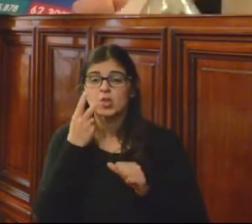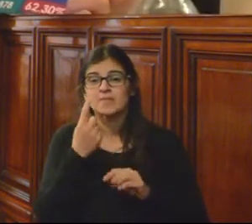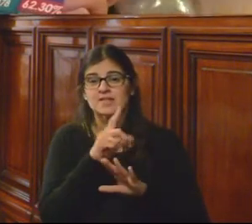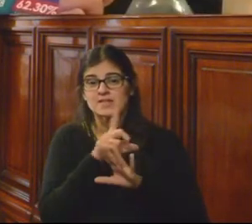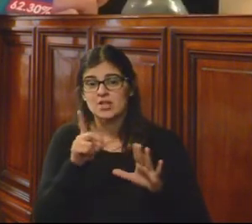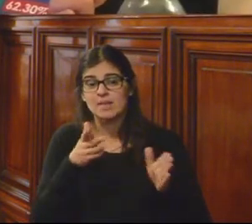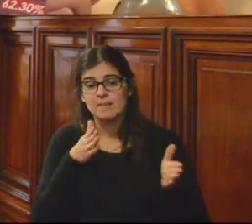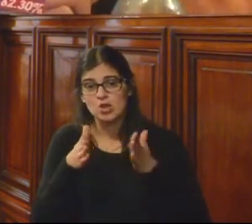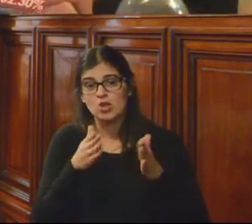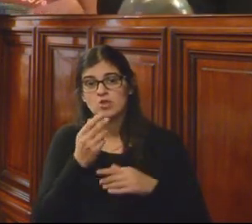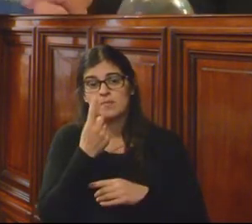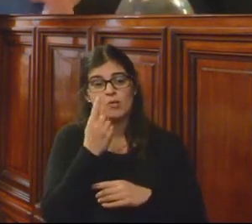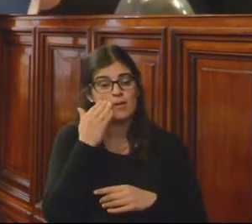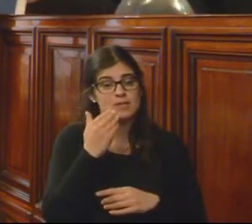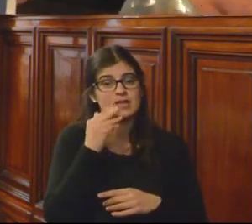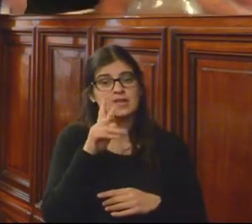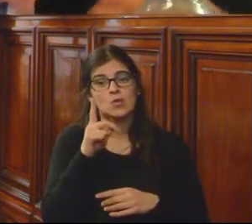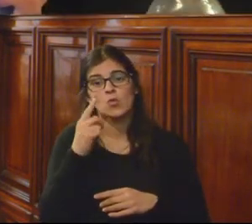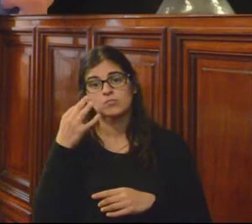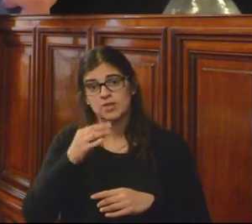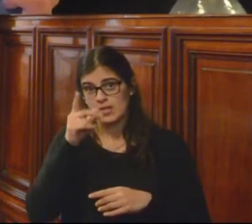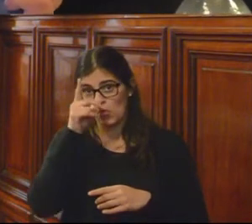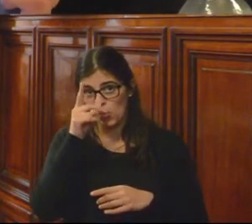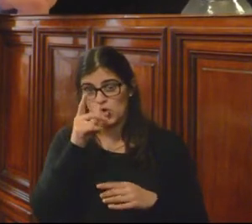en el periodo entre 1 de abril y 31 de julio, fueron